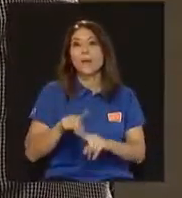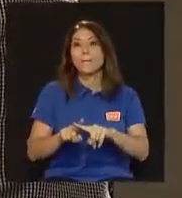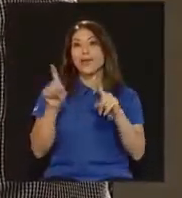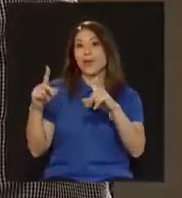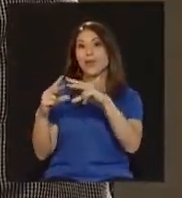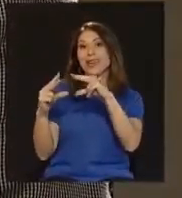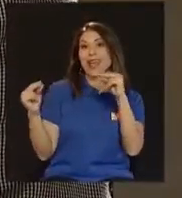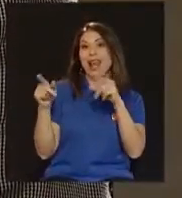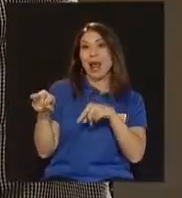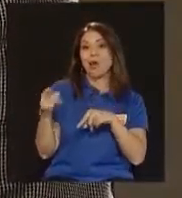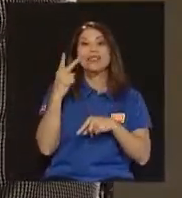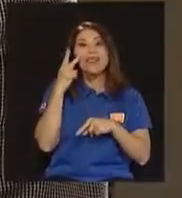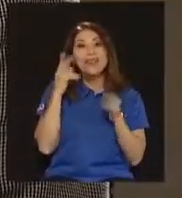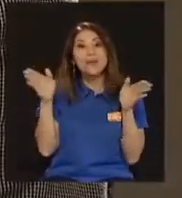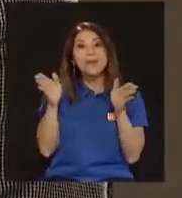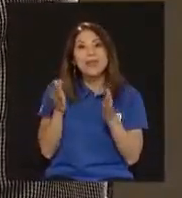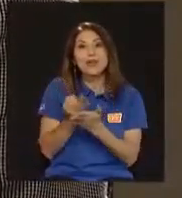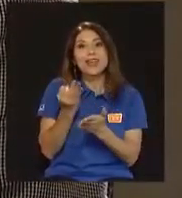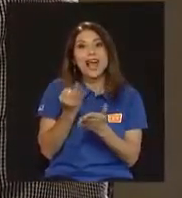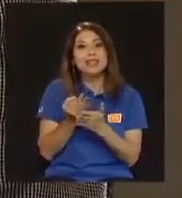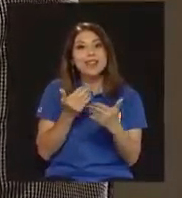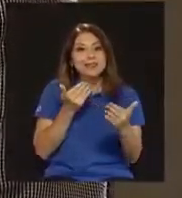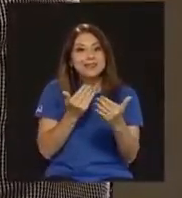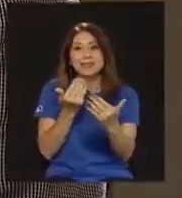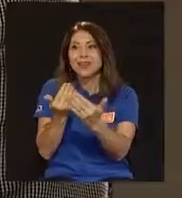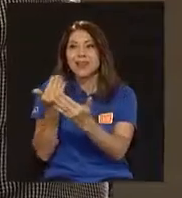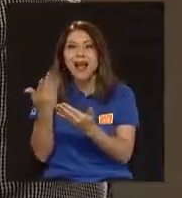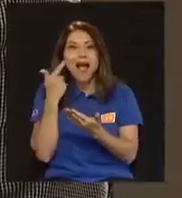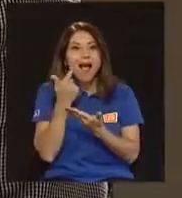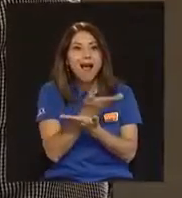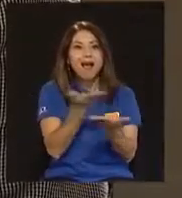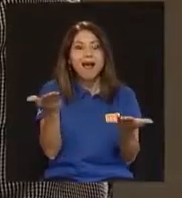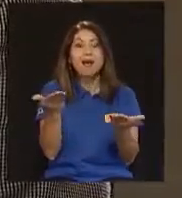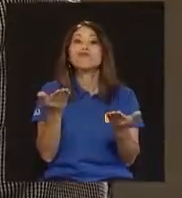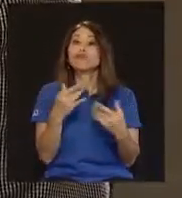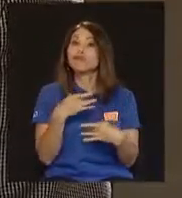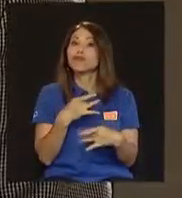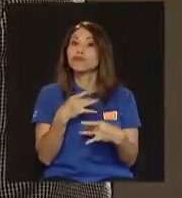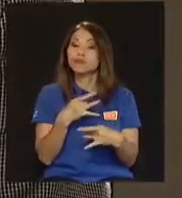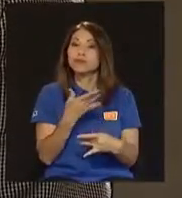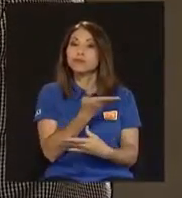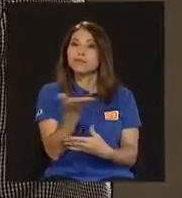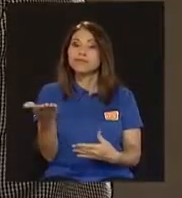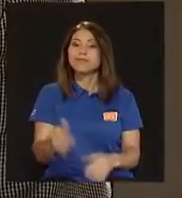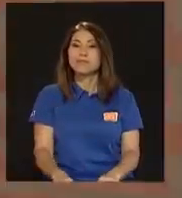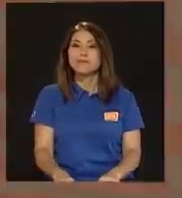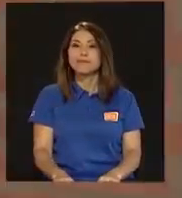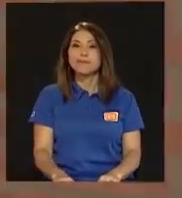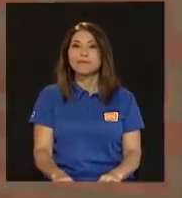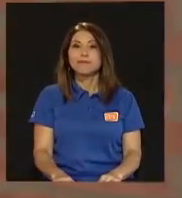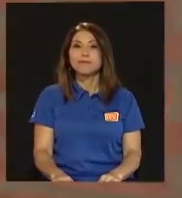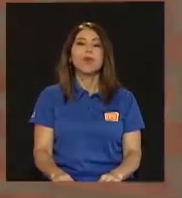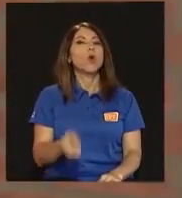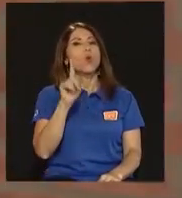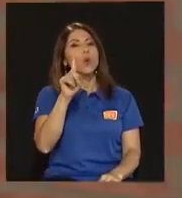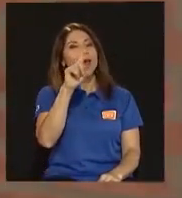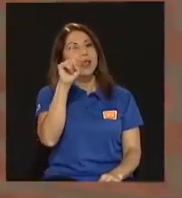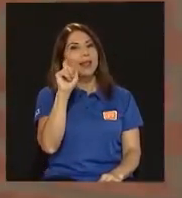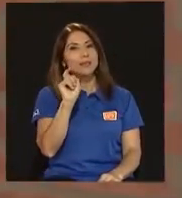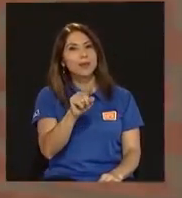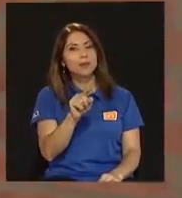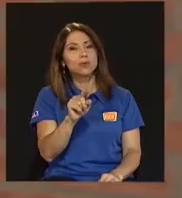cerca, de primera mano, y el ejercicio es bien interesante, bien interesante. Una de las preguntas que